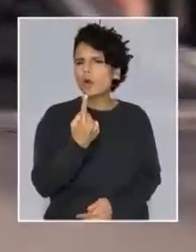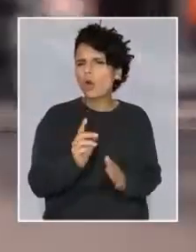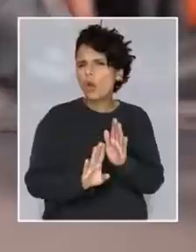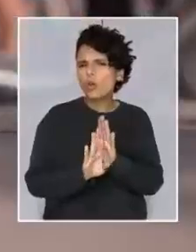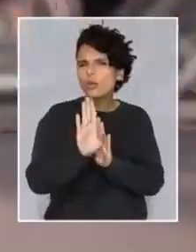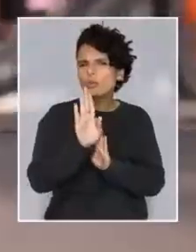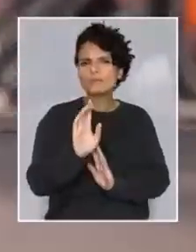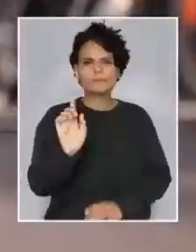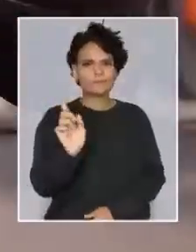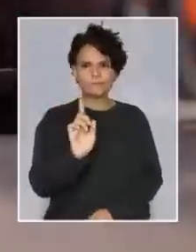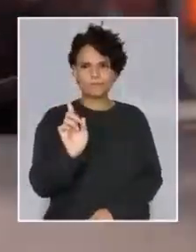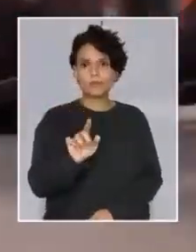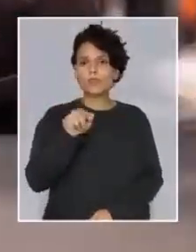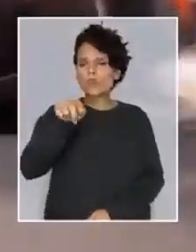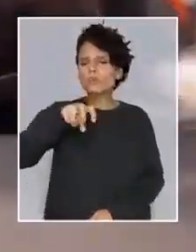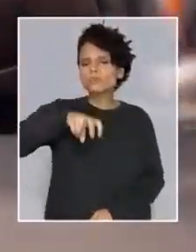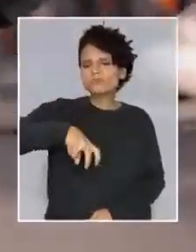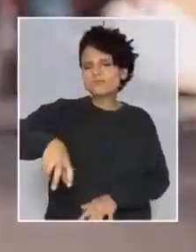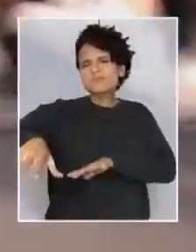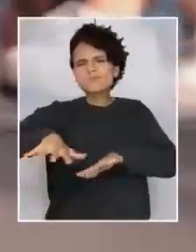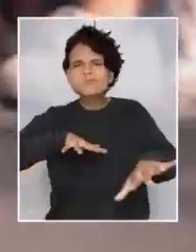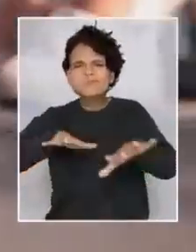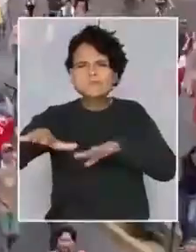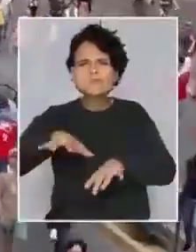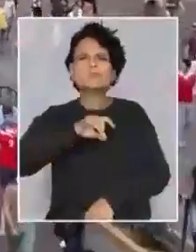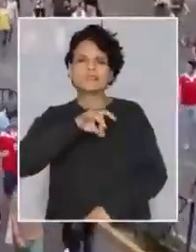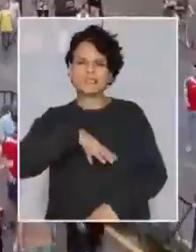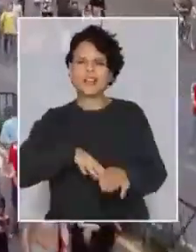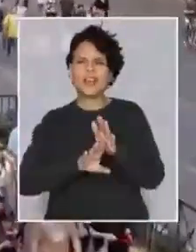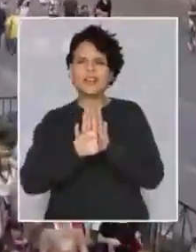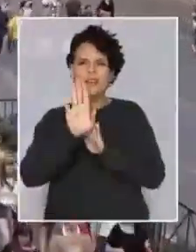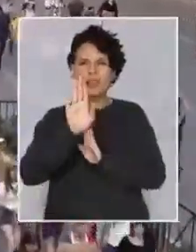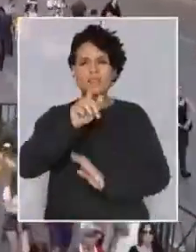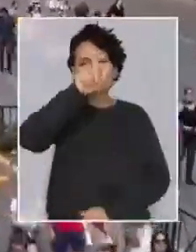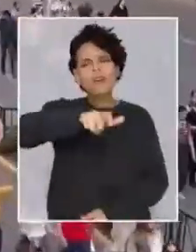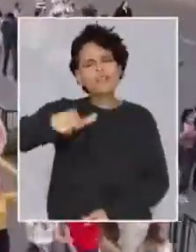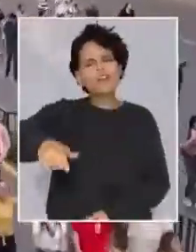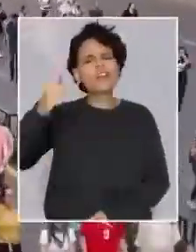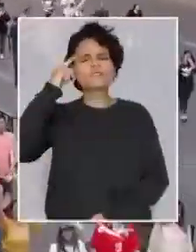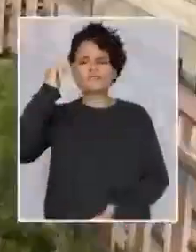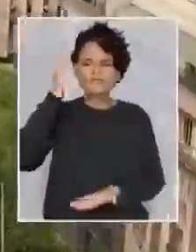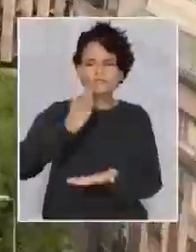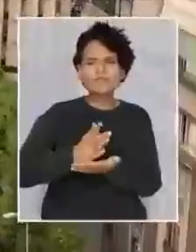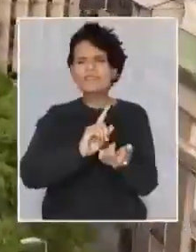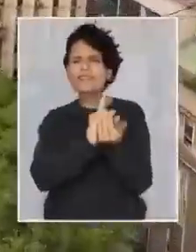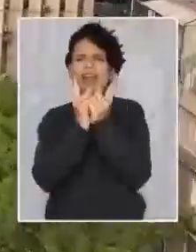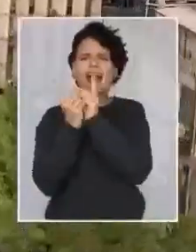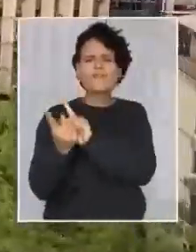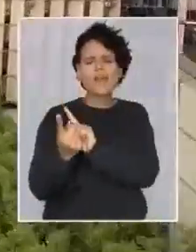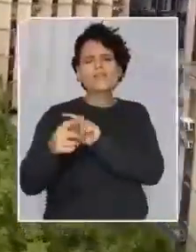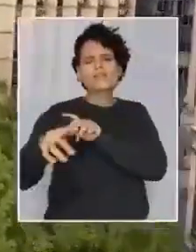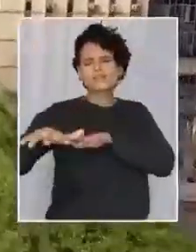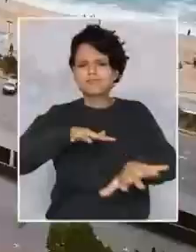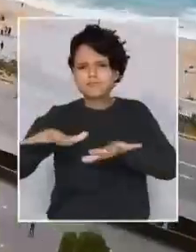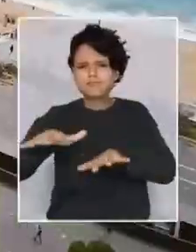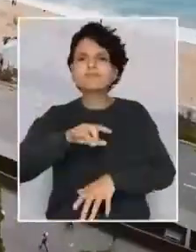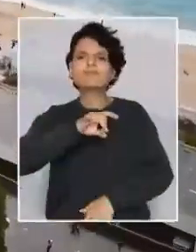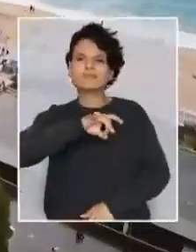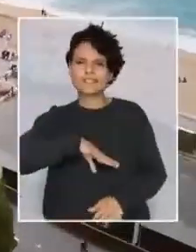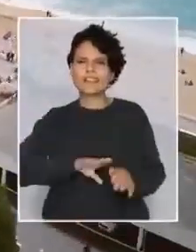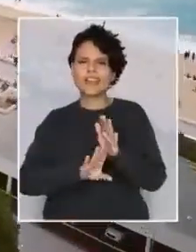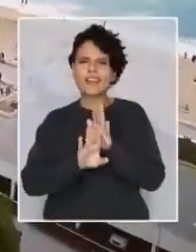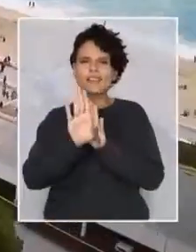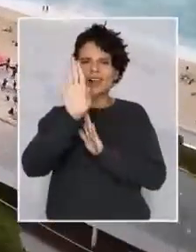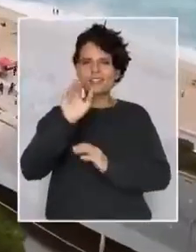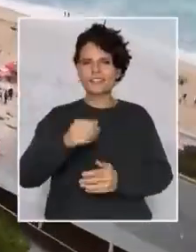Chile no camina solo. Chile camina con tus pies. Con los pies de cada una de las personas que quieren que las cosas cambien.